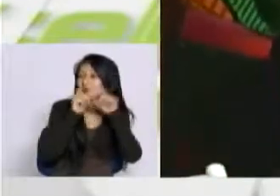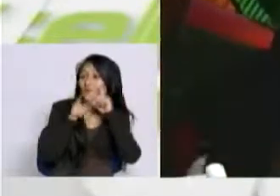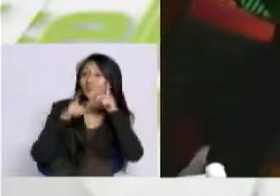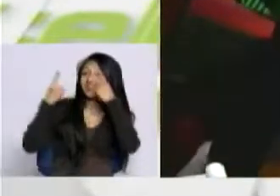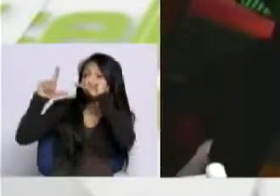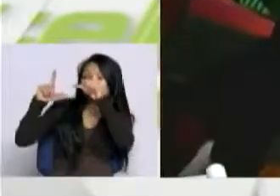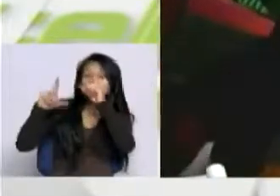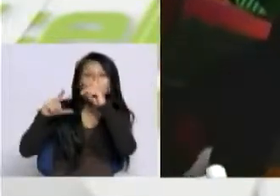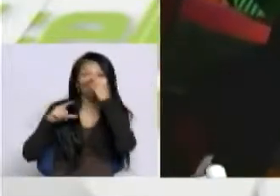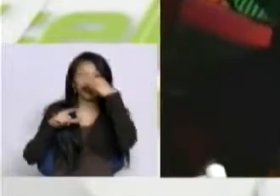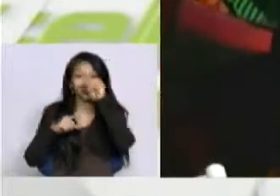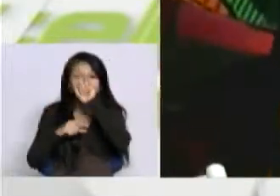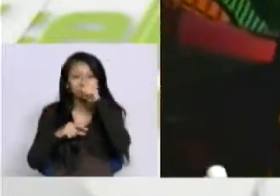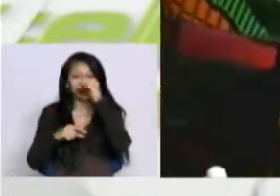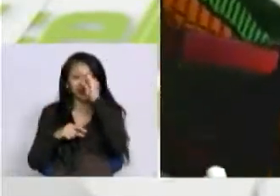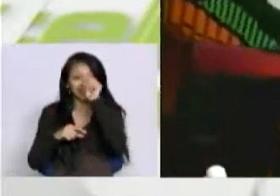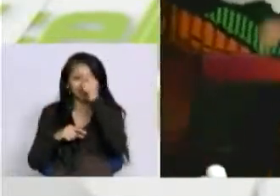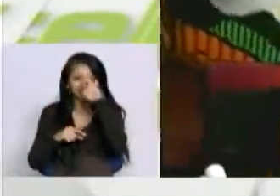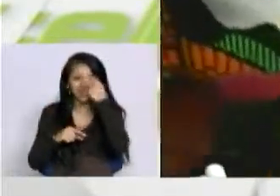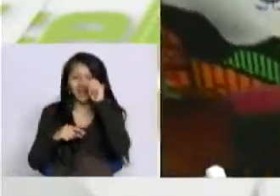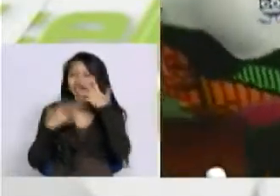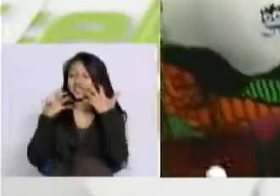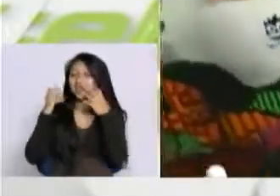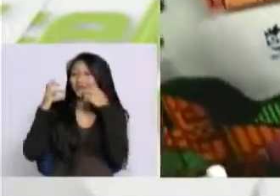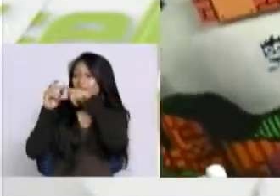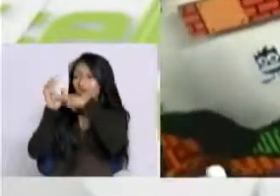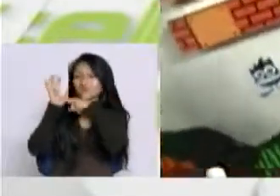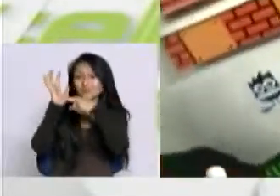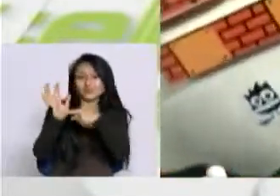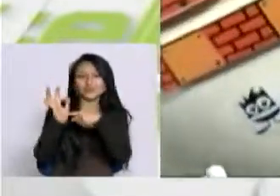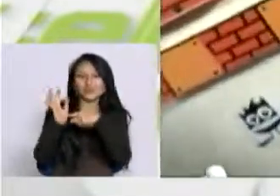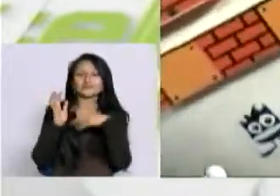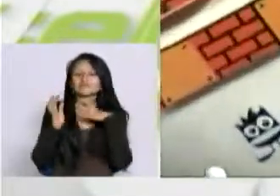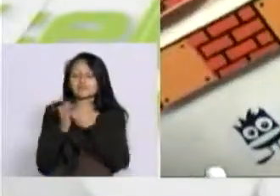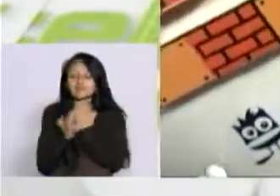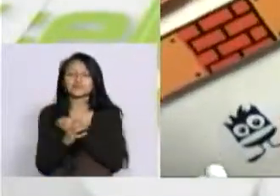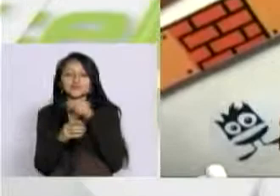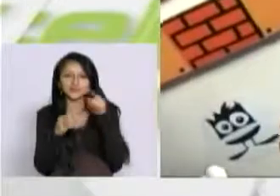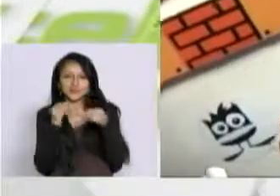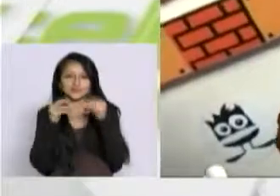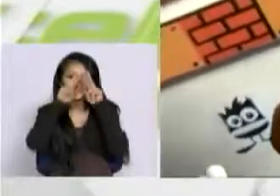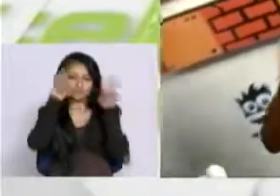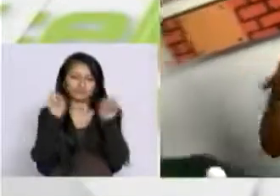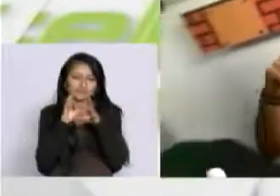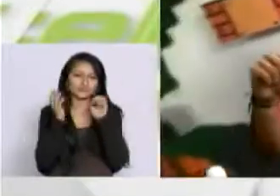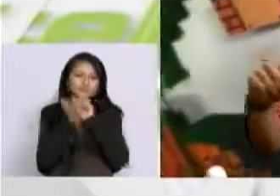Hashtag Telecafé en Facebook y Hashtag Telecafé en Twitter, y nuestro correo electrónico, que es